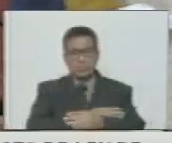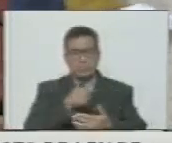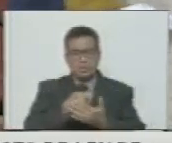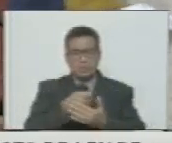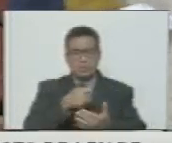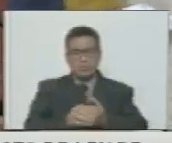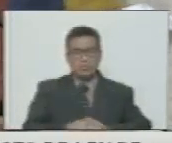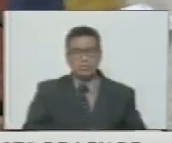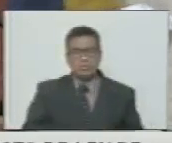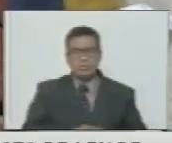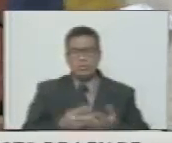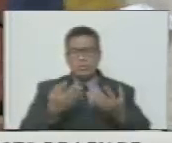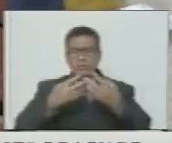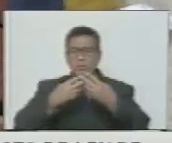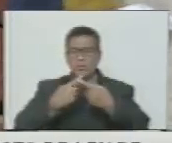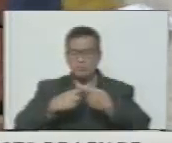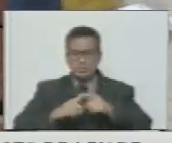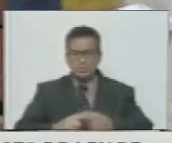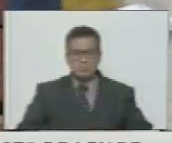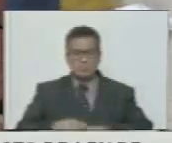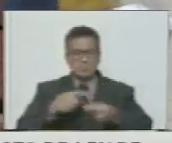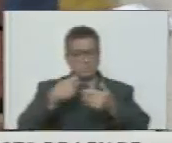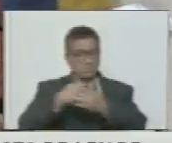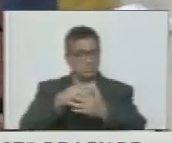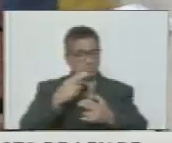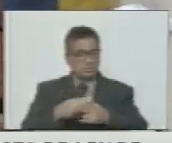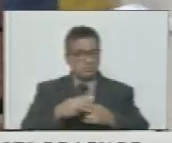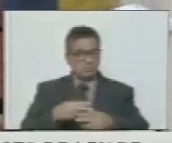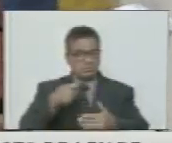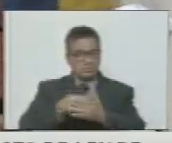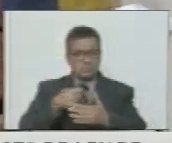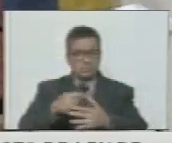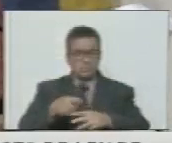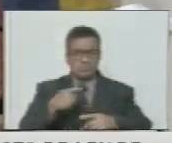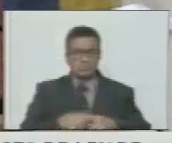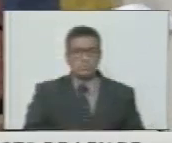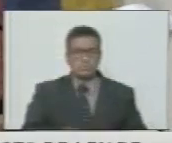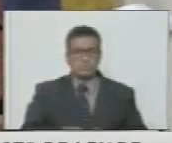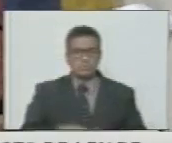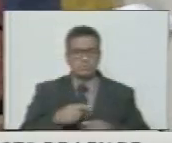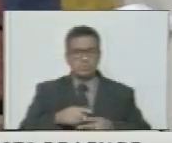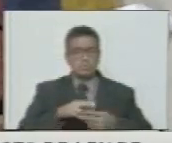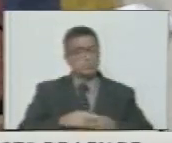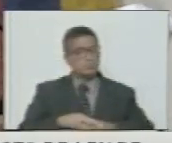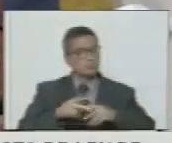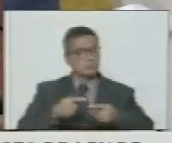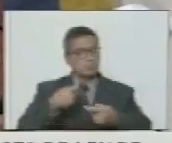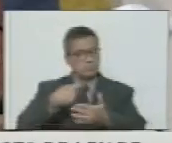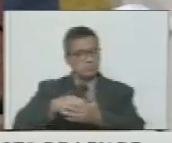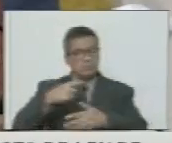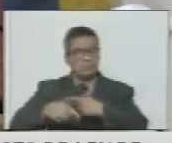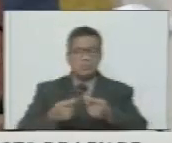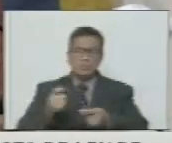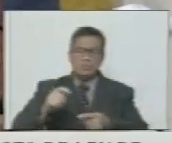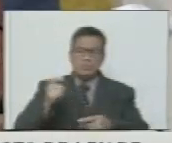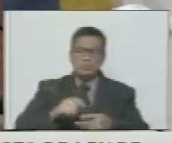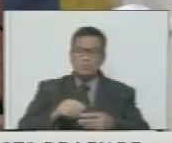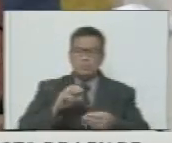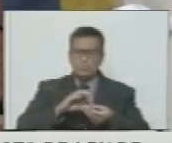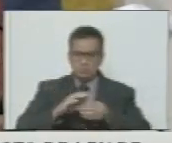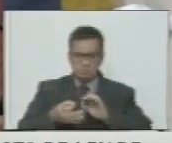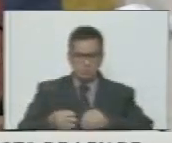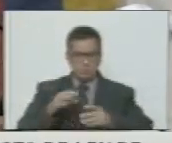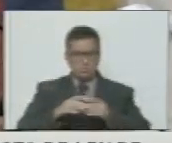medicina prepagada, las administradoras de riesgo, las financiadoras de primas o de cuotas,